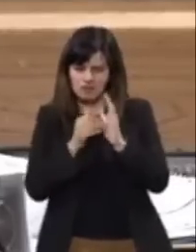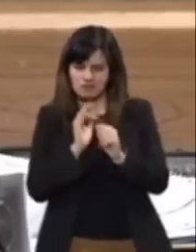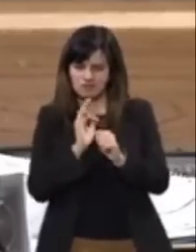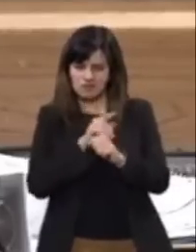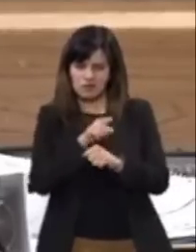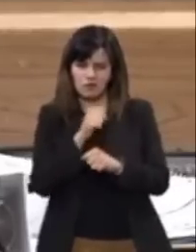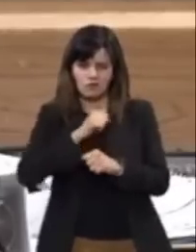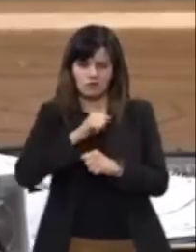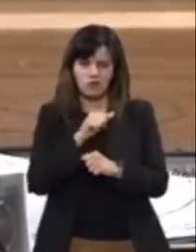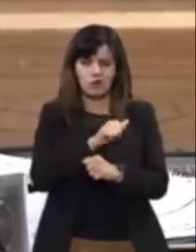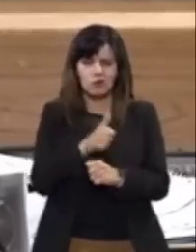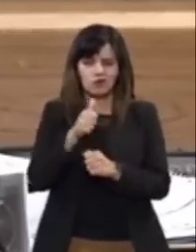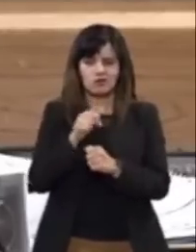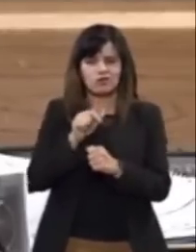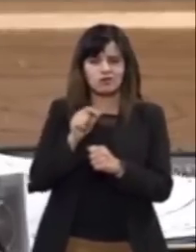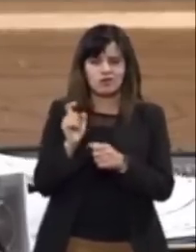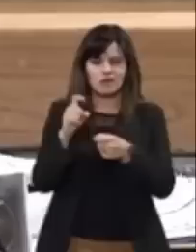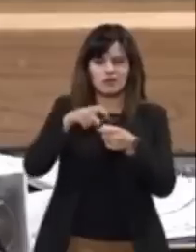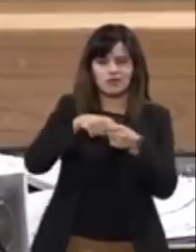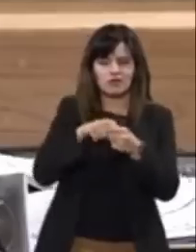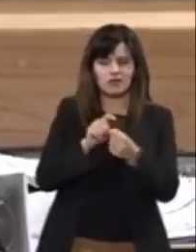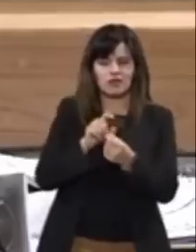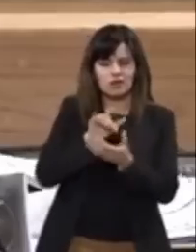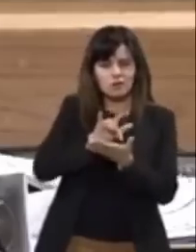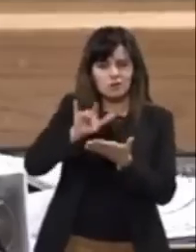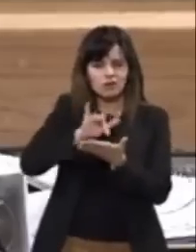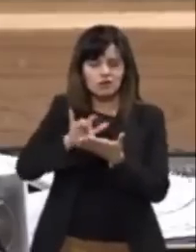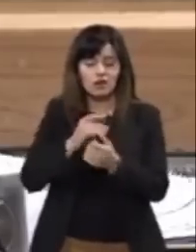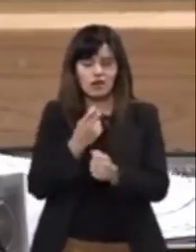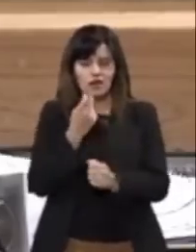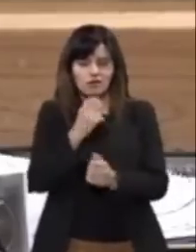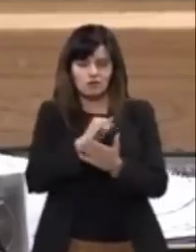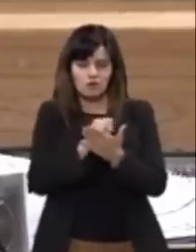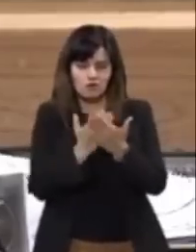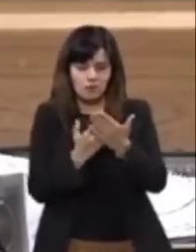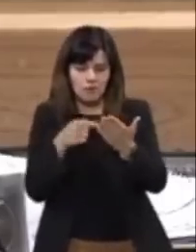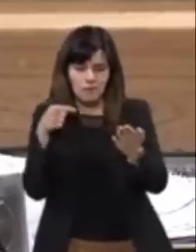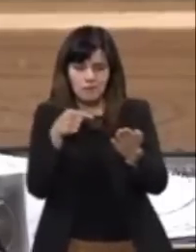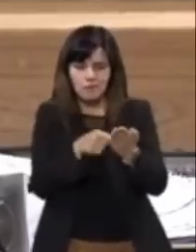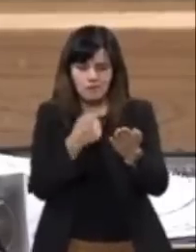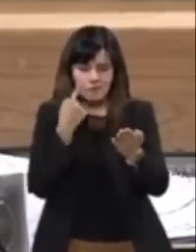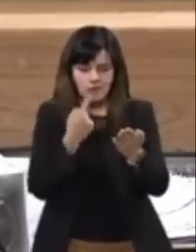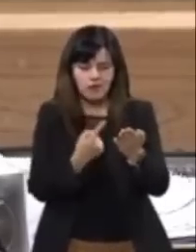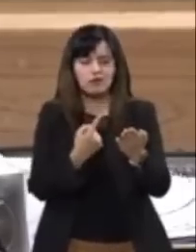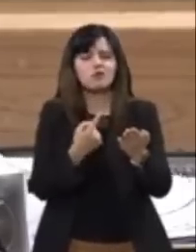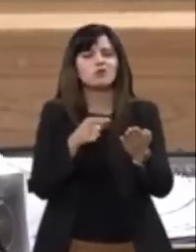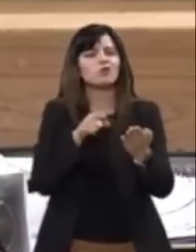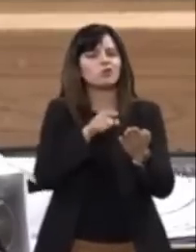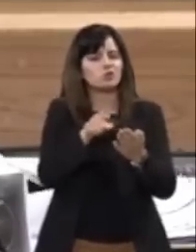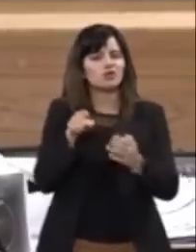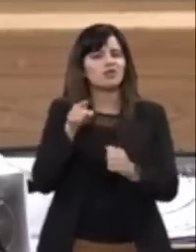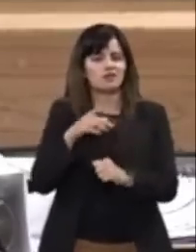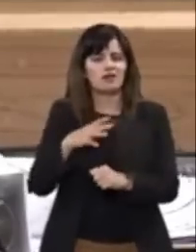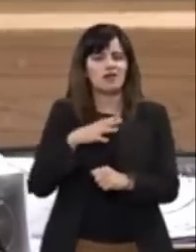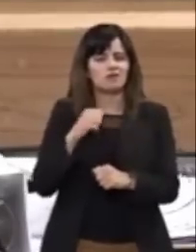revelan sus triquiñuelas en la contratación con los recursos públicos.